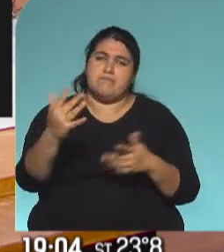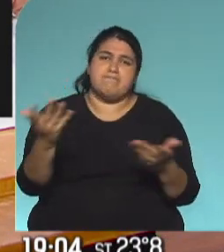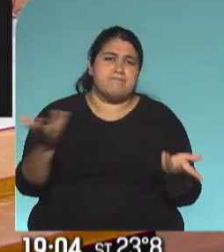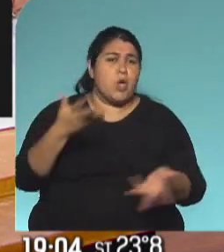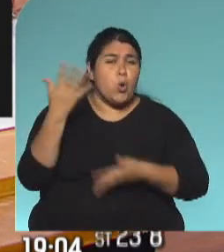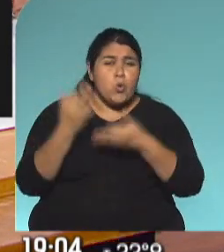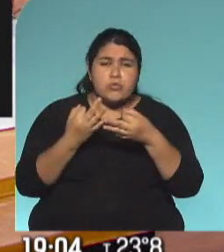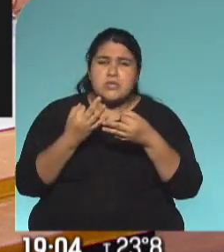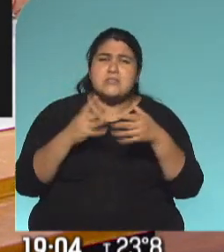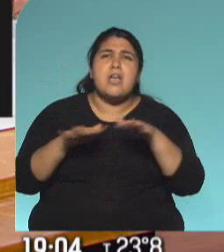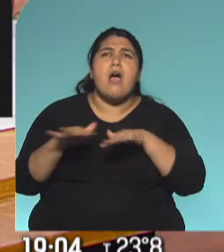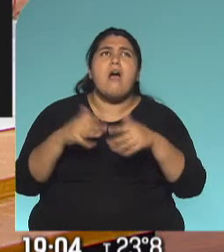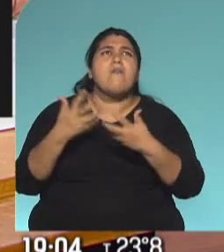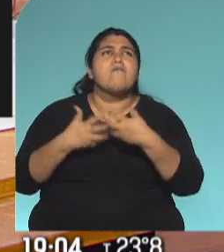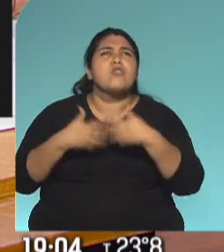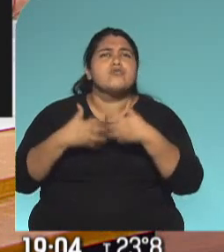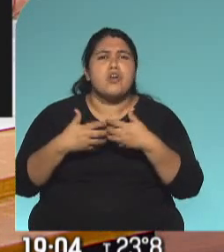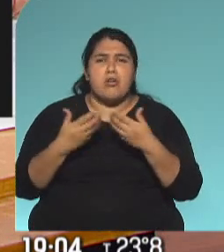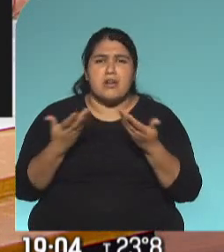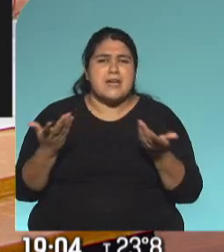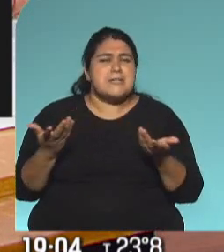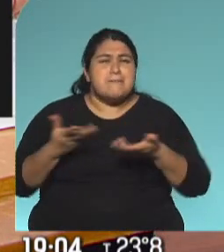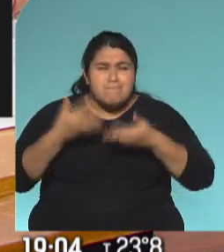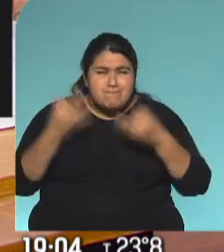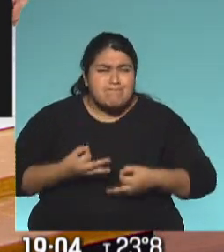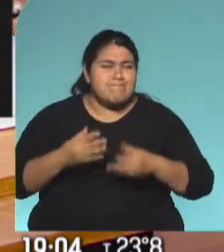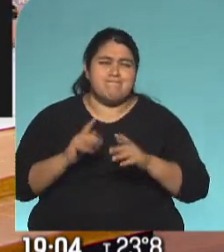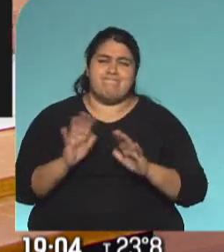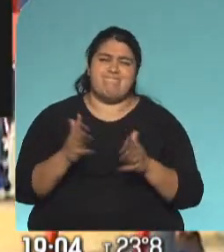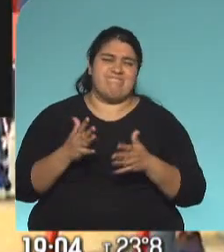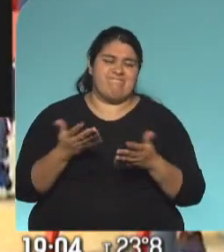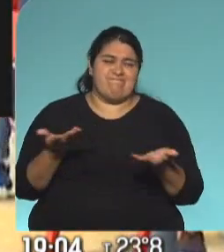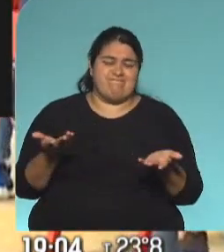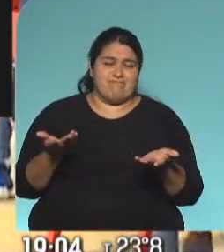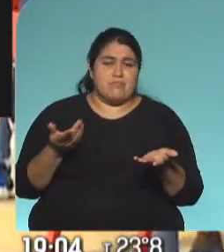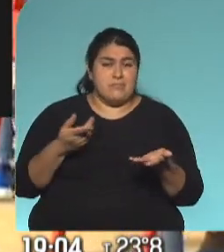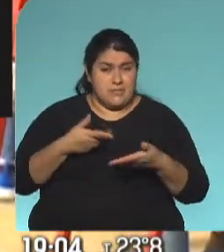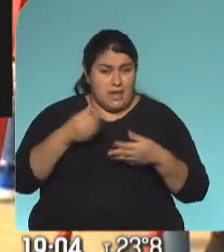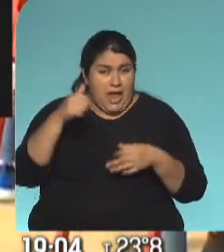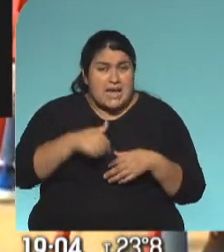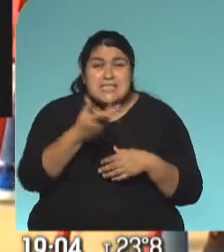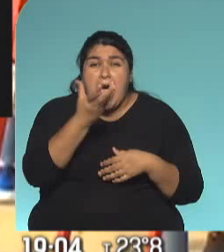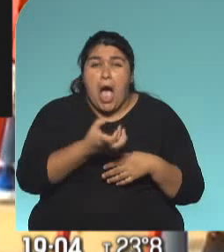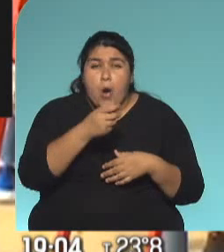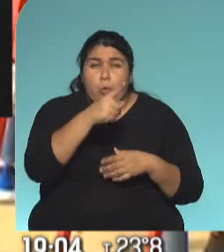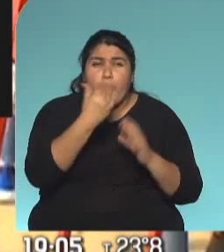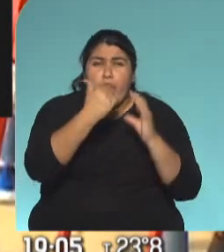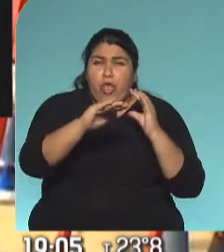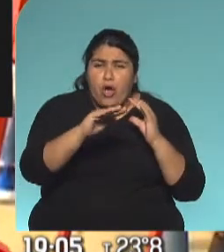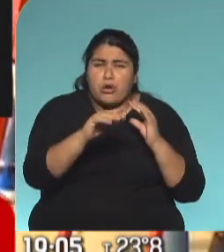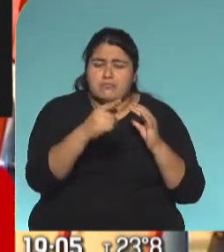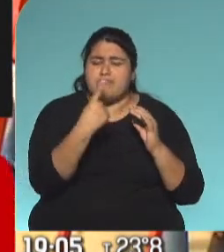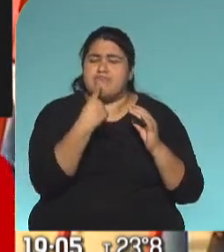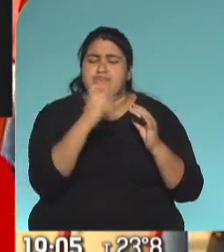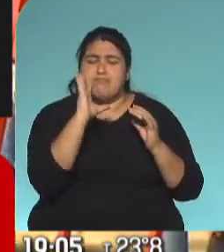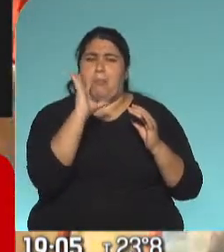que vos decís cómo funciona, tal vez no funciona como debería funcionar. Felicitas, porque en este audio se da cuenta y